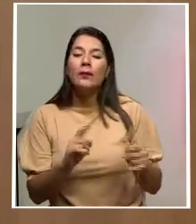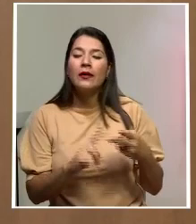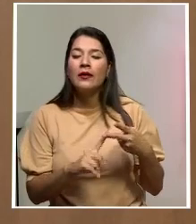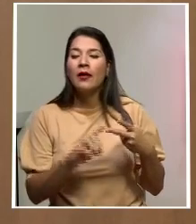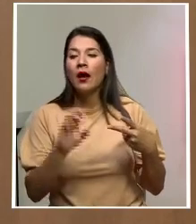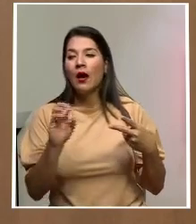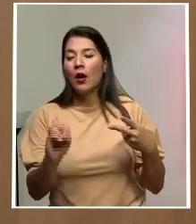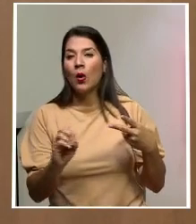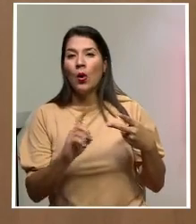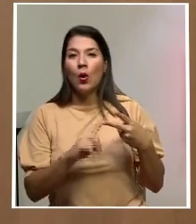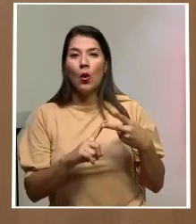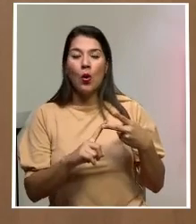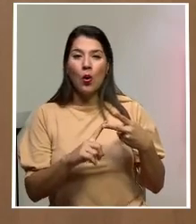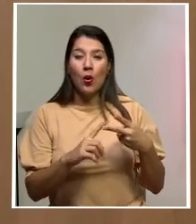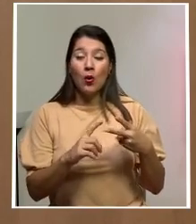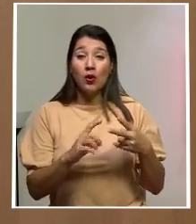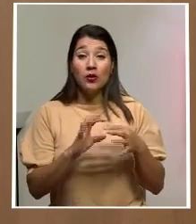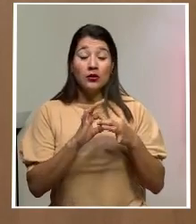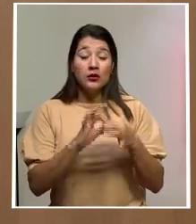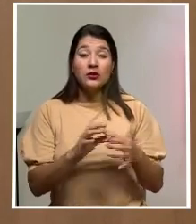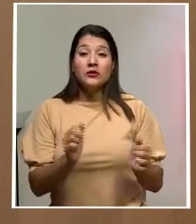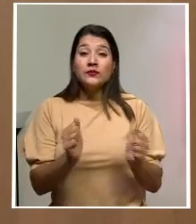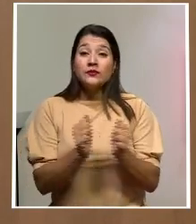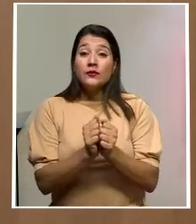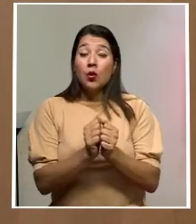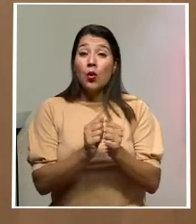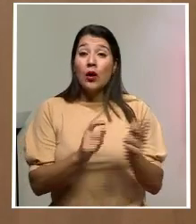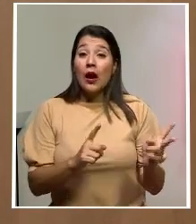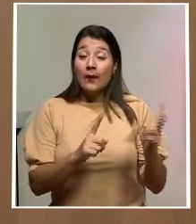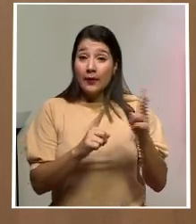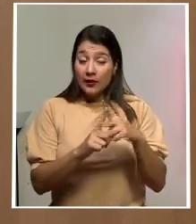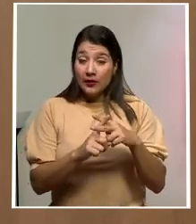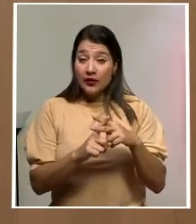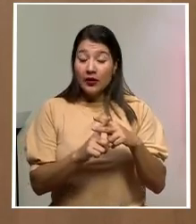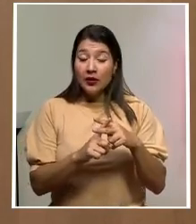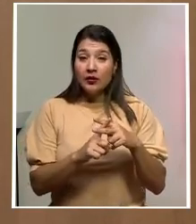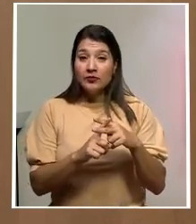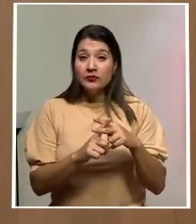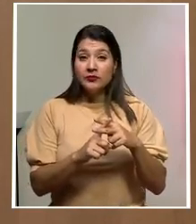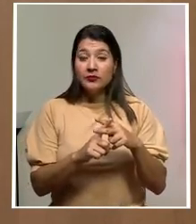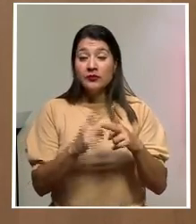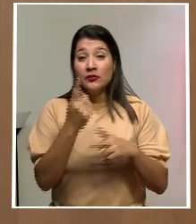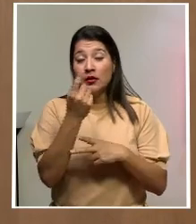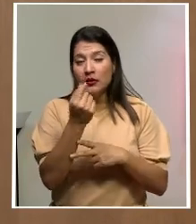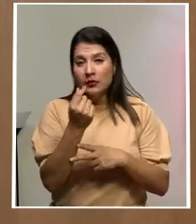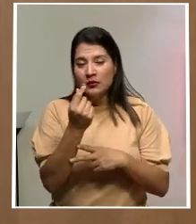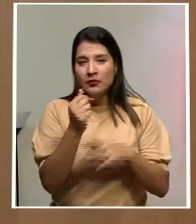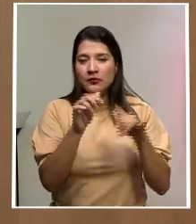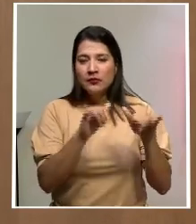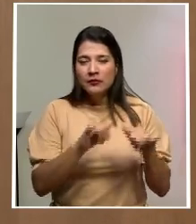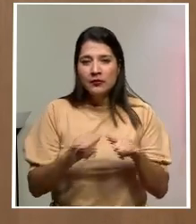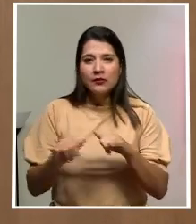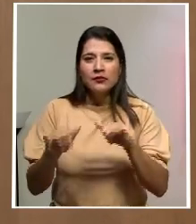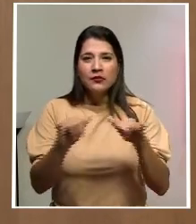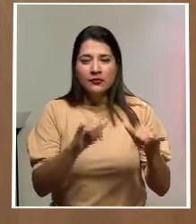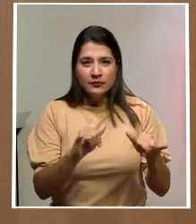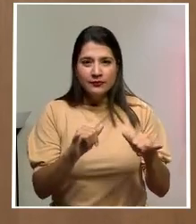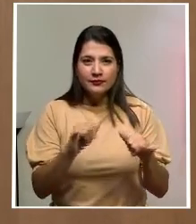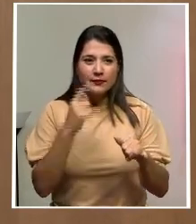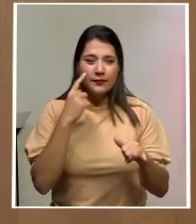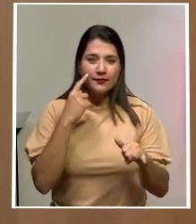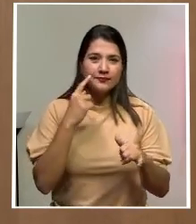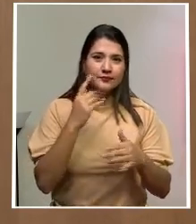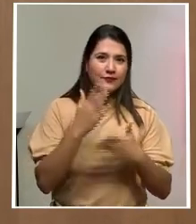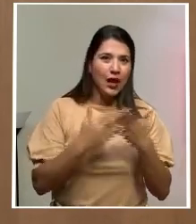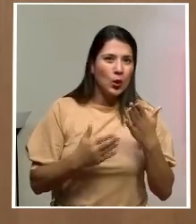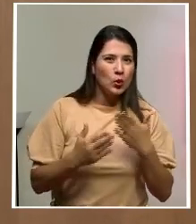con la aplicación de una norma de salarios para unos funcionarios públicos y para otros no, que tienen que esperar un tiempo de